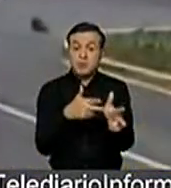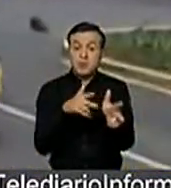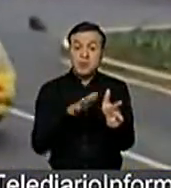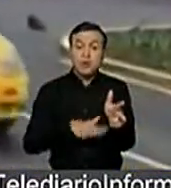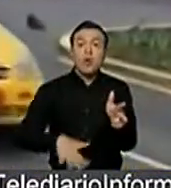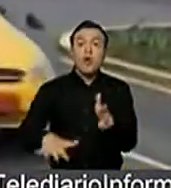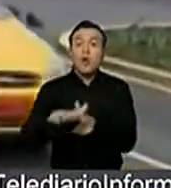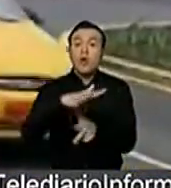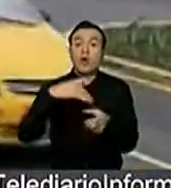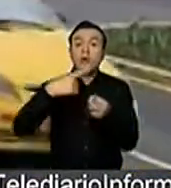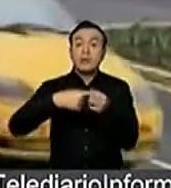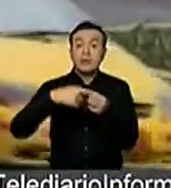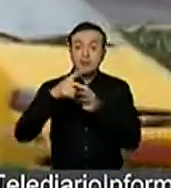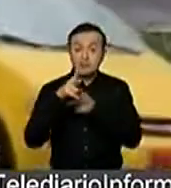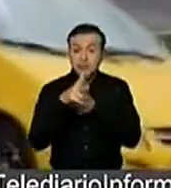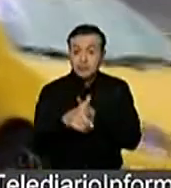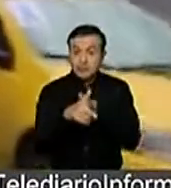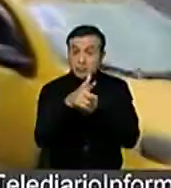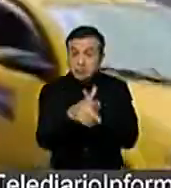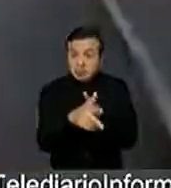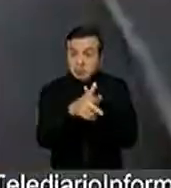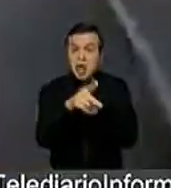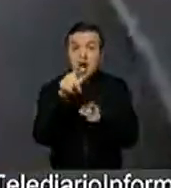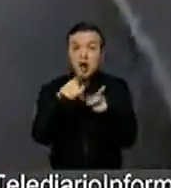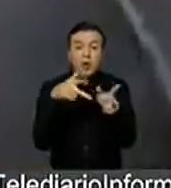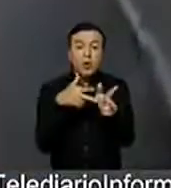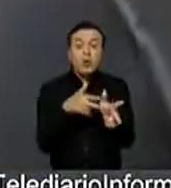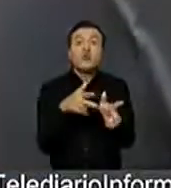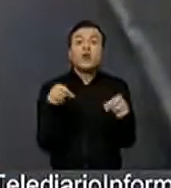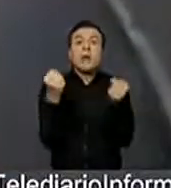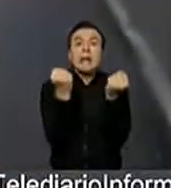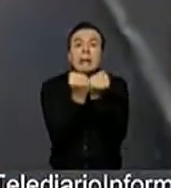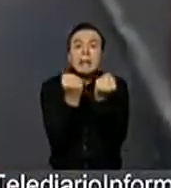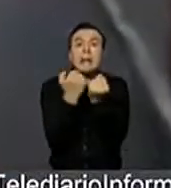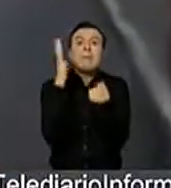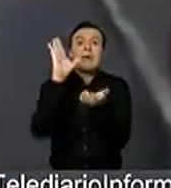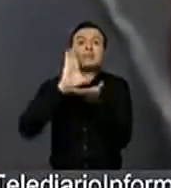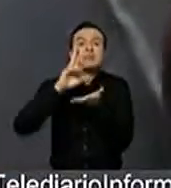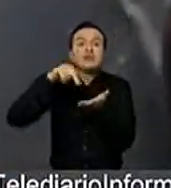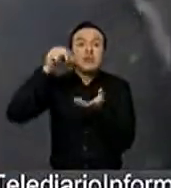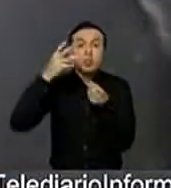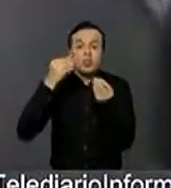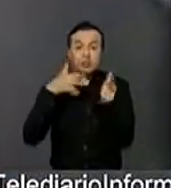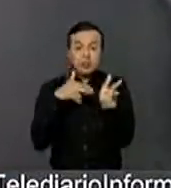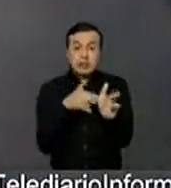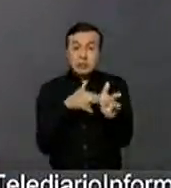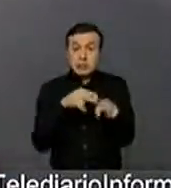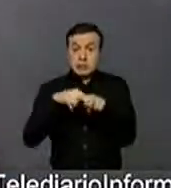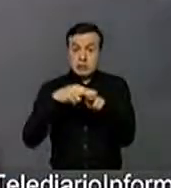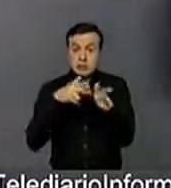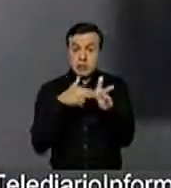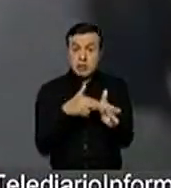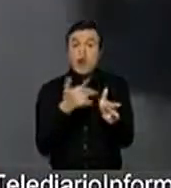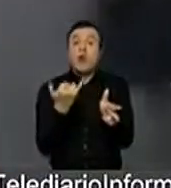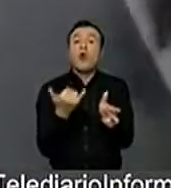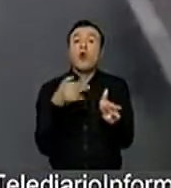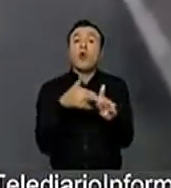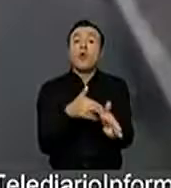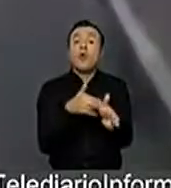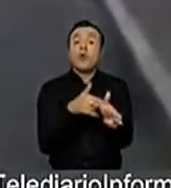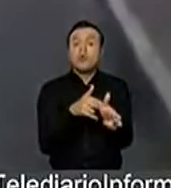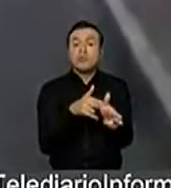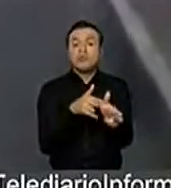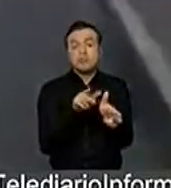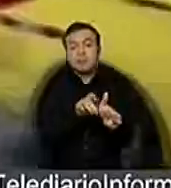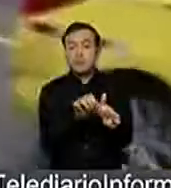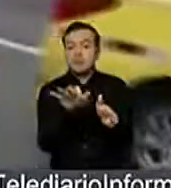de la capital, afectando a la movilidad vehicular, sobre todo en la zona centro-norte. Al momento, la marcha de taxistas se ha dispersado